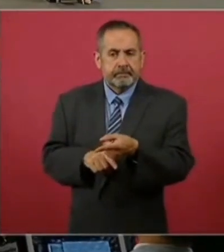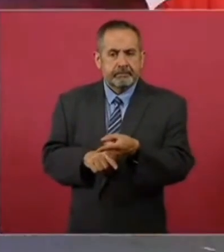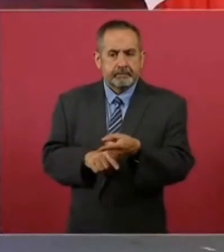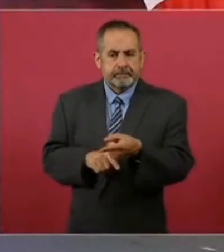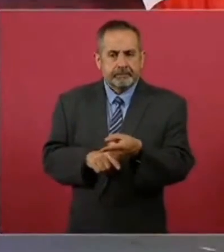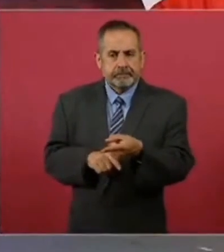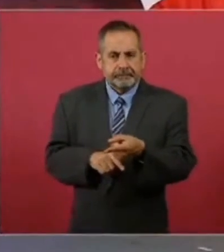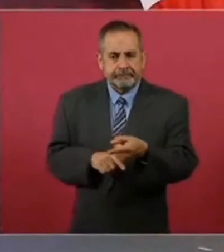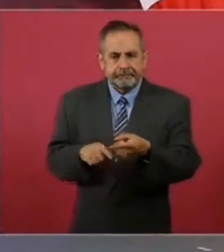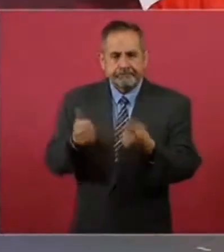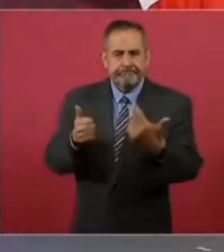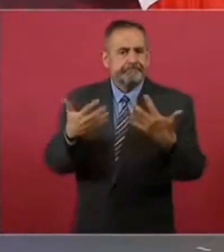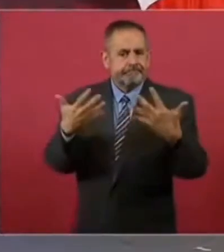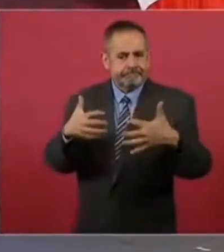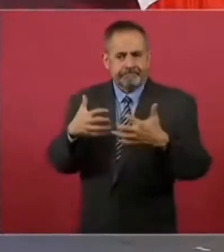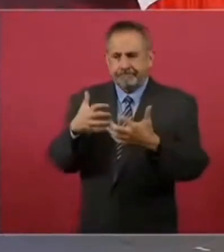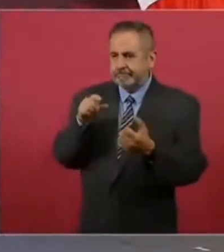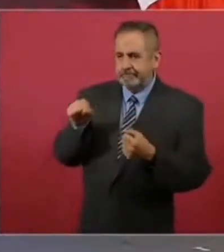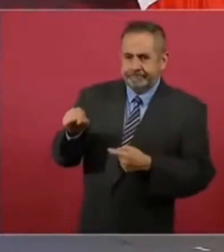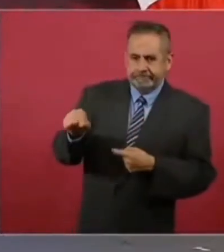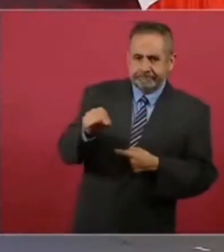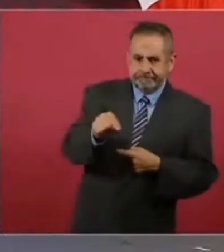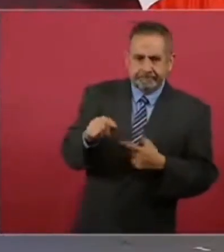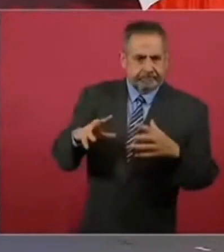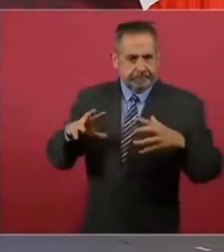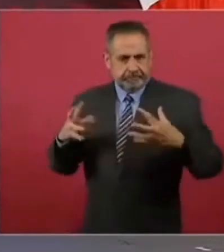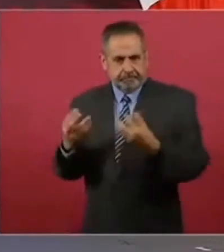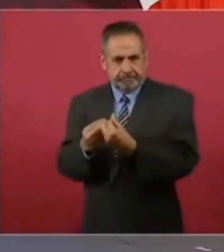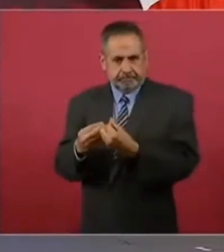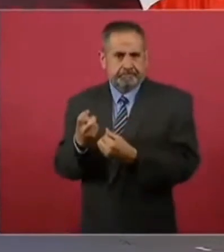las 6 refinerías.